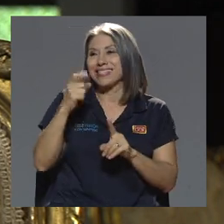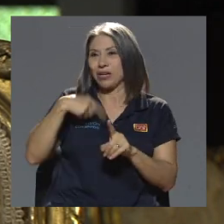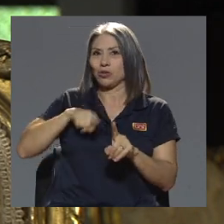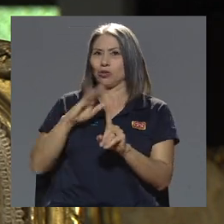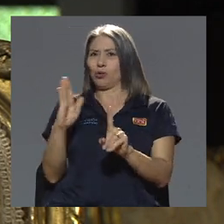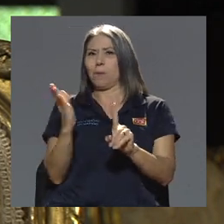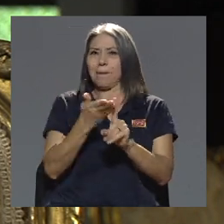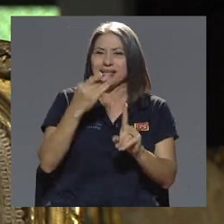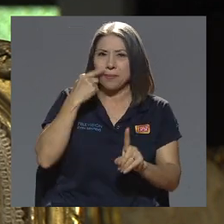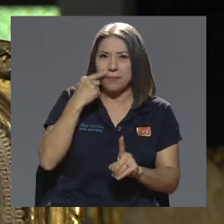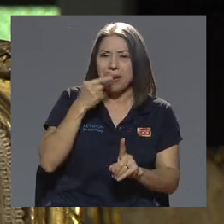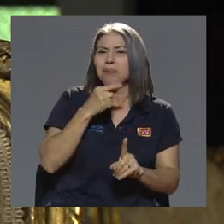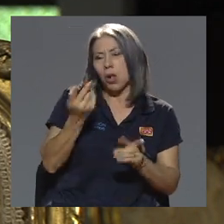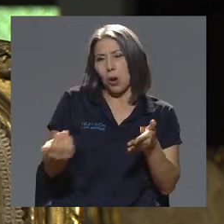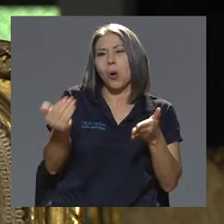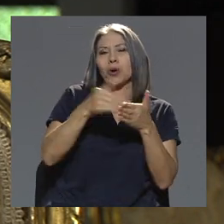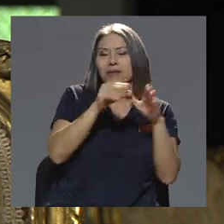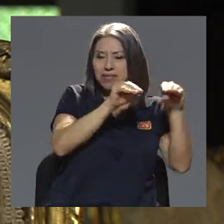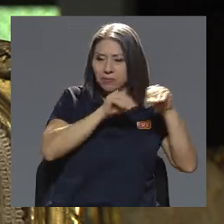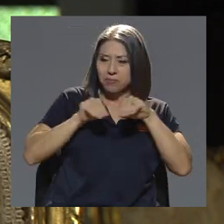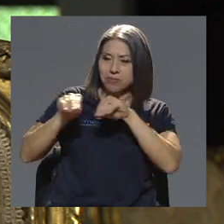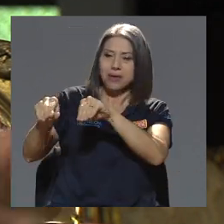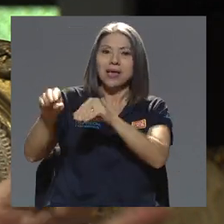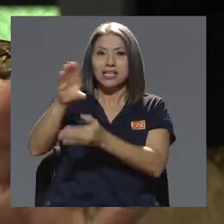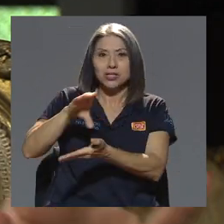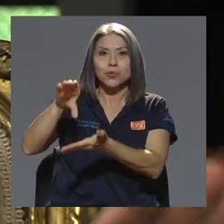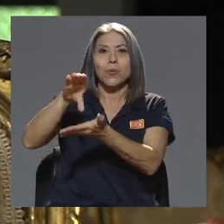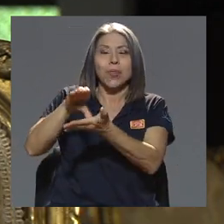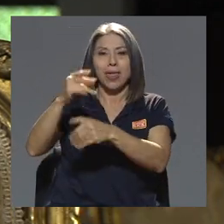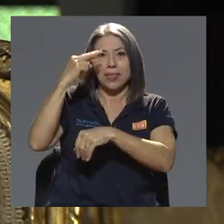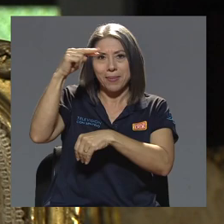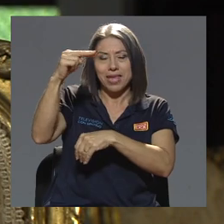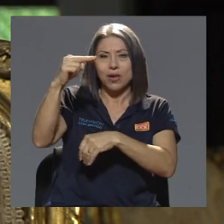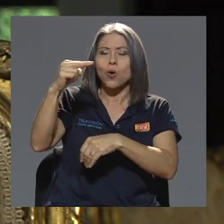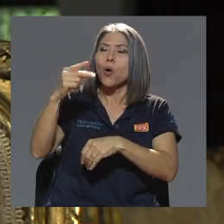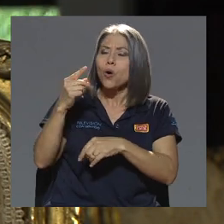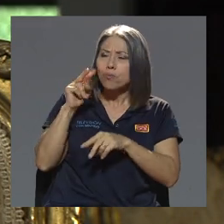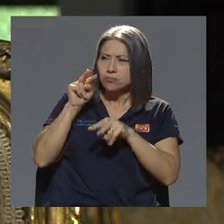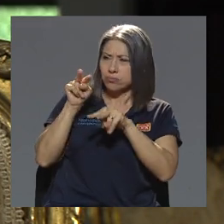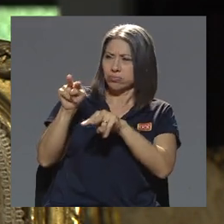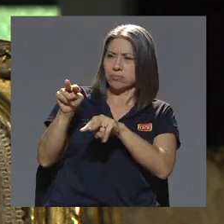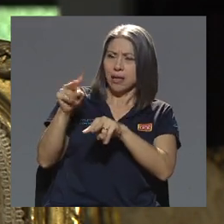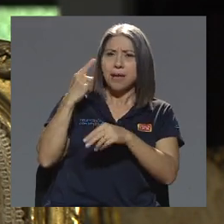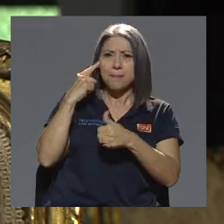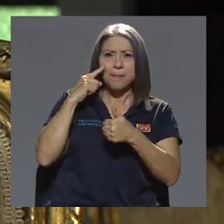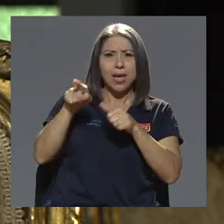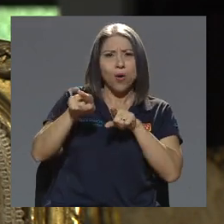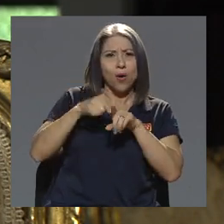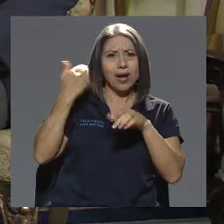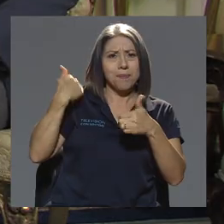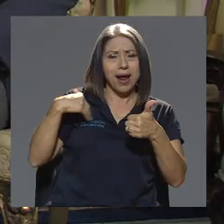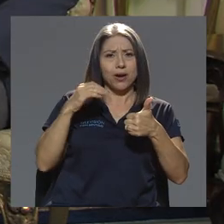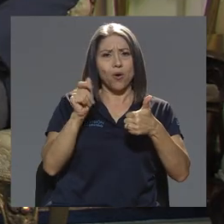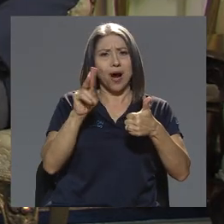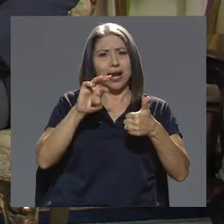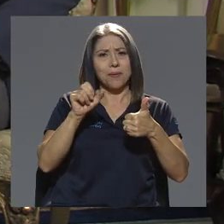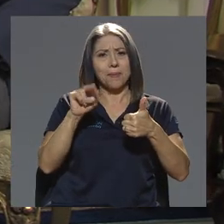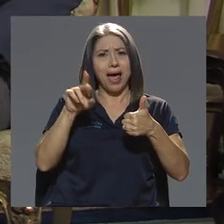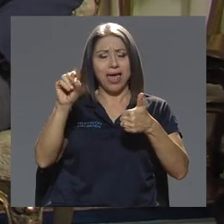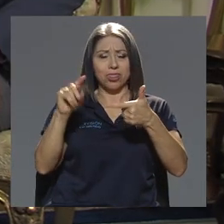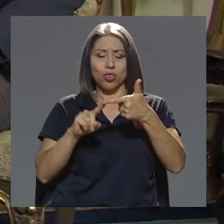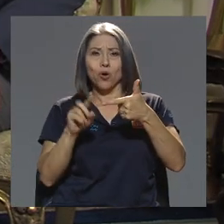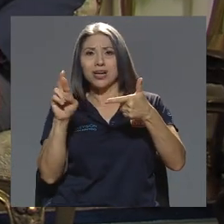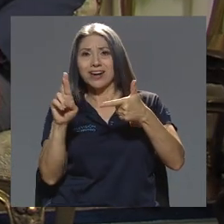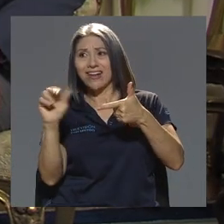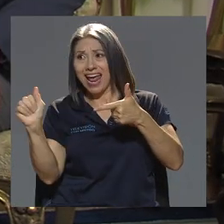llegando, que habíamos avisado que veníamos de vuelta, veo que Armando y Rafael Ángel se alistan y van de salida. Y digo, ves Lourdes,